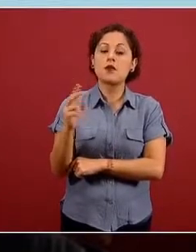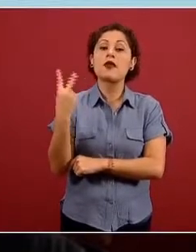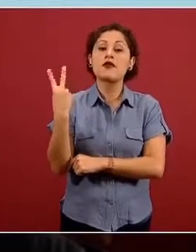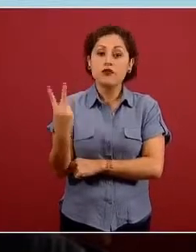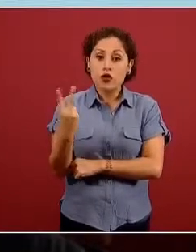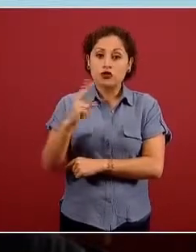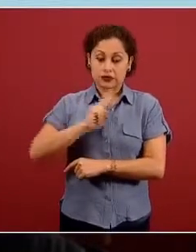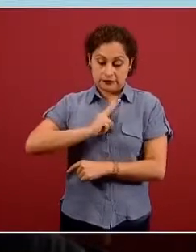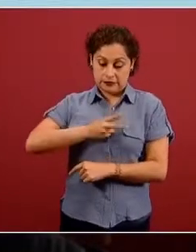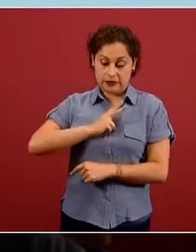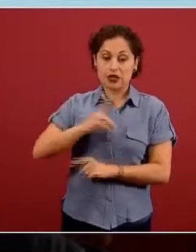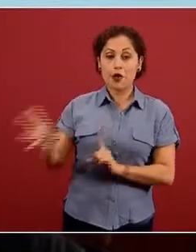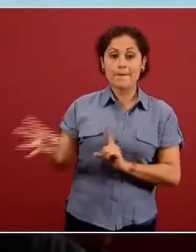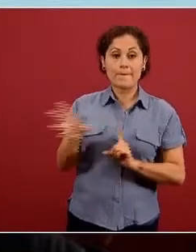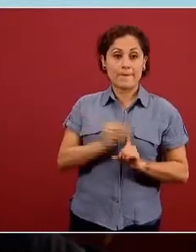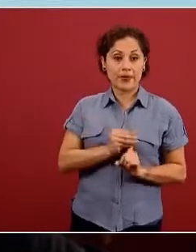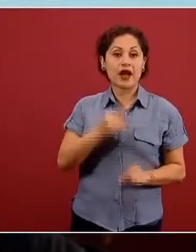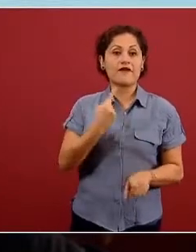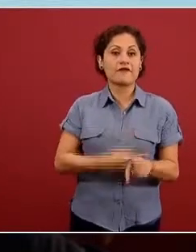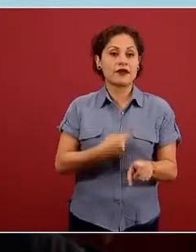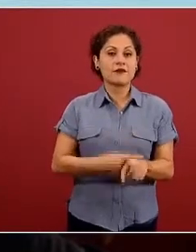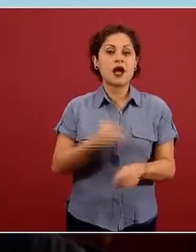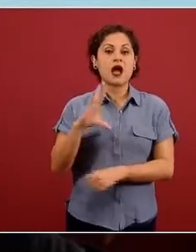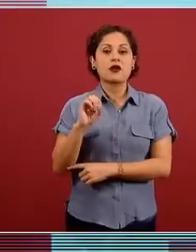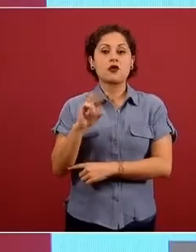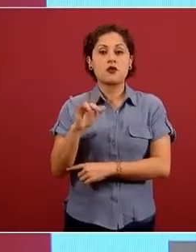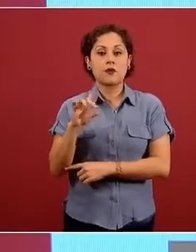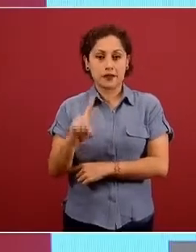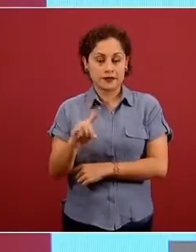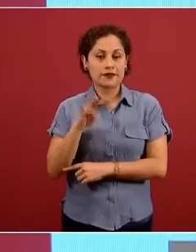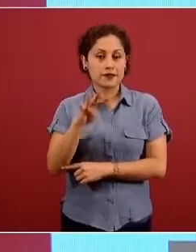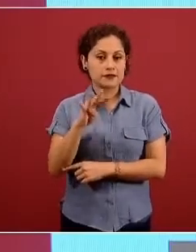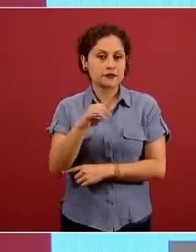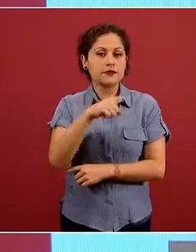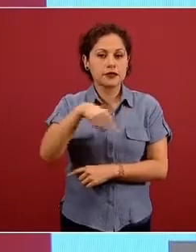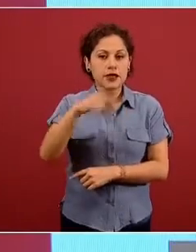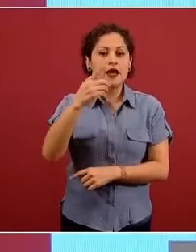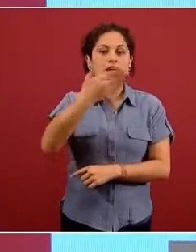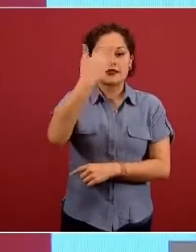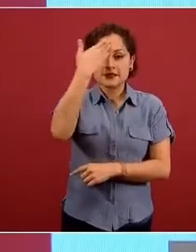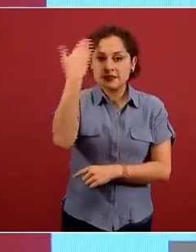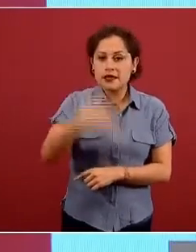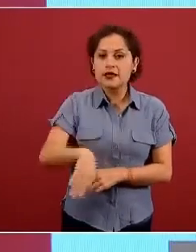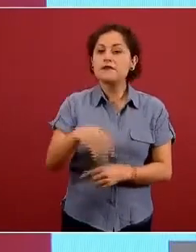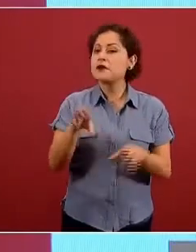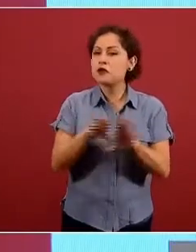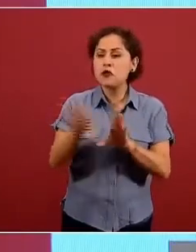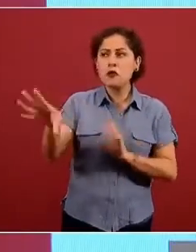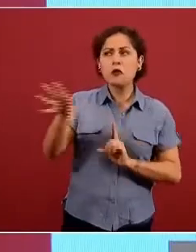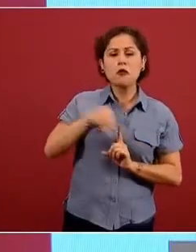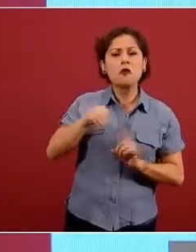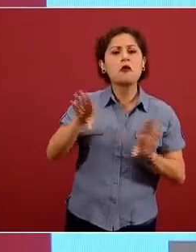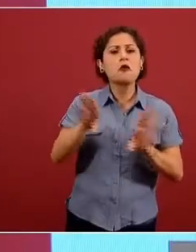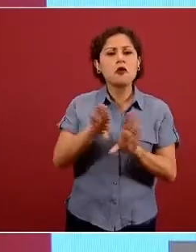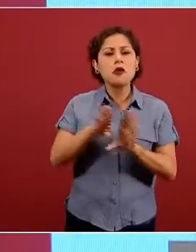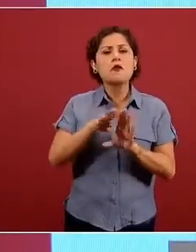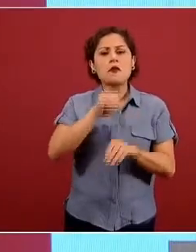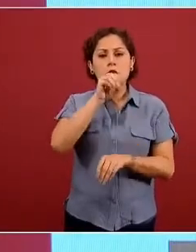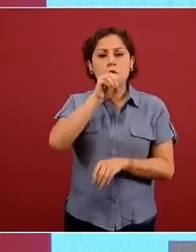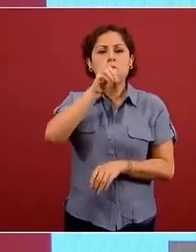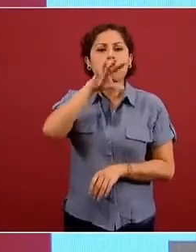los seguiremos explicando, son principalmente por gotas de saliva y líquidos respiratorios por